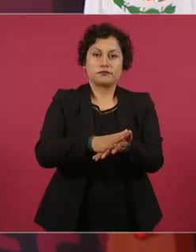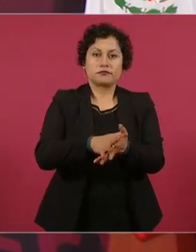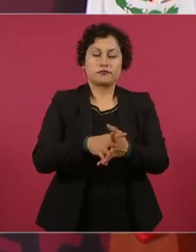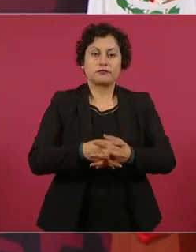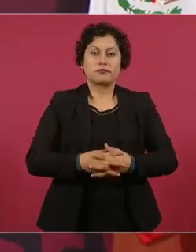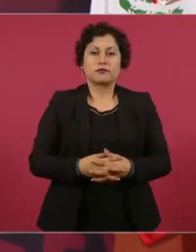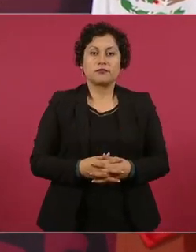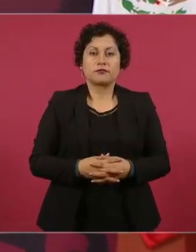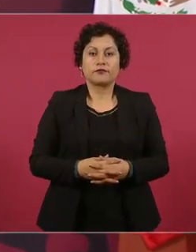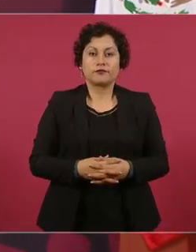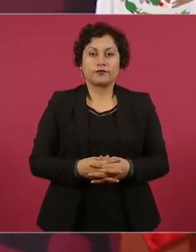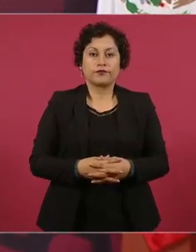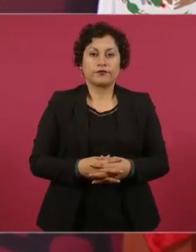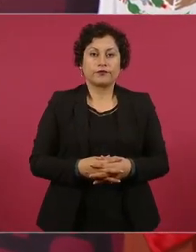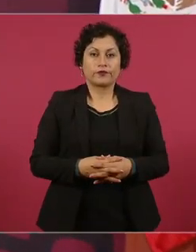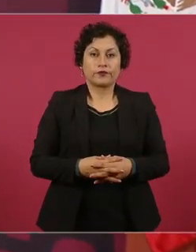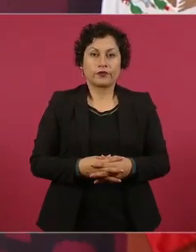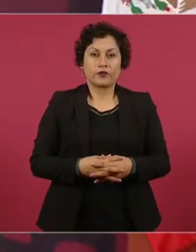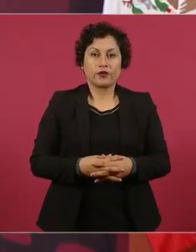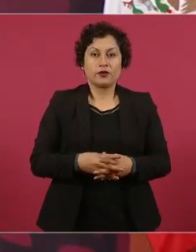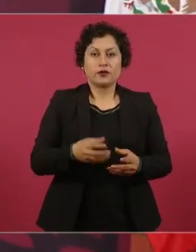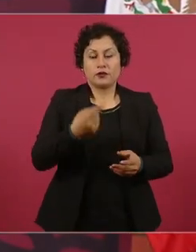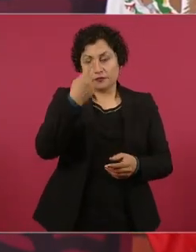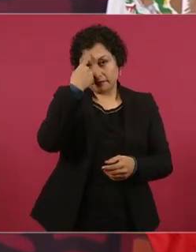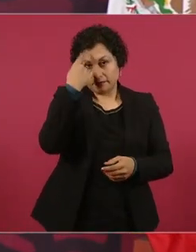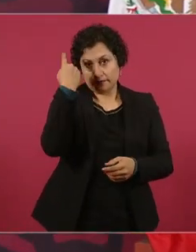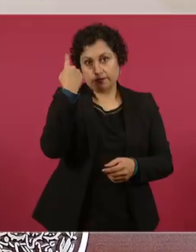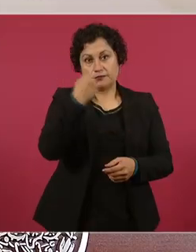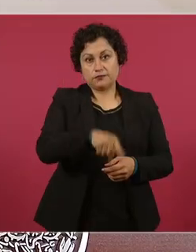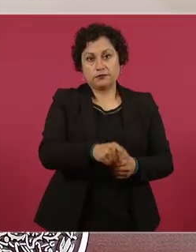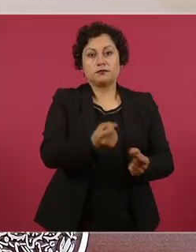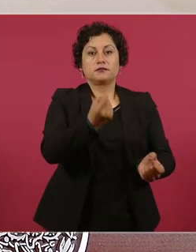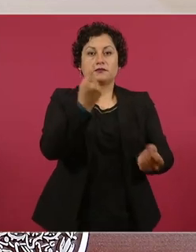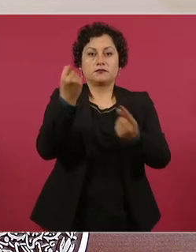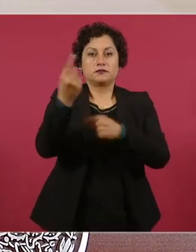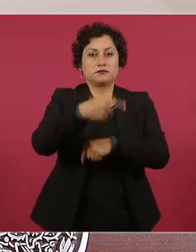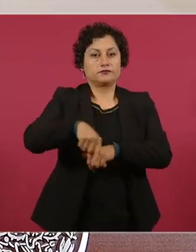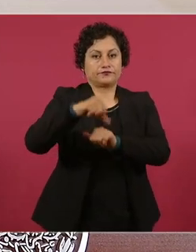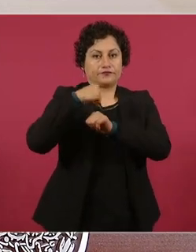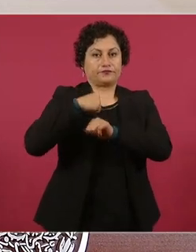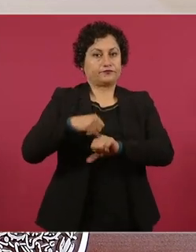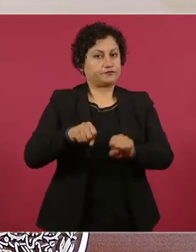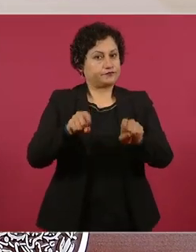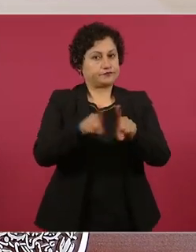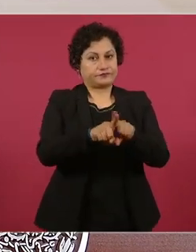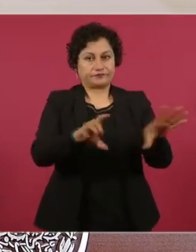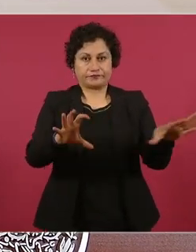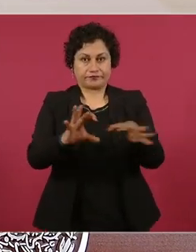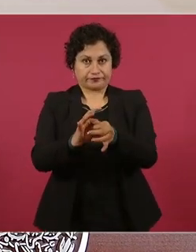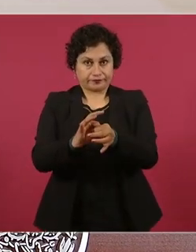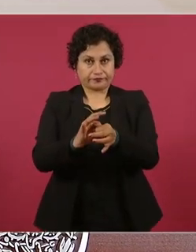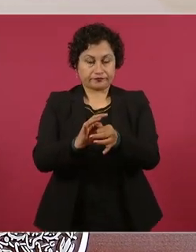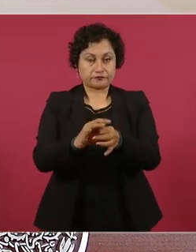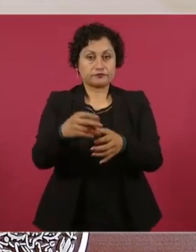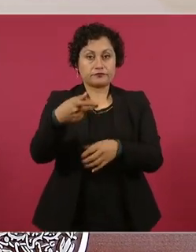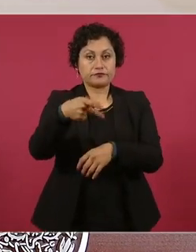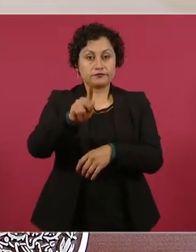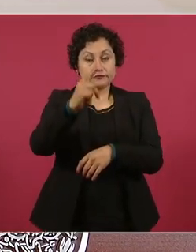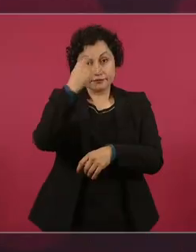y otros cargos, pero no para la presidencia,